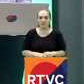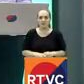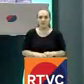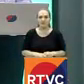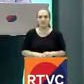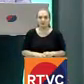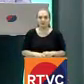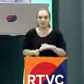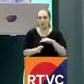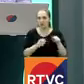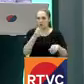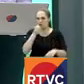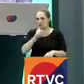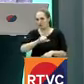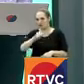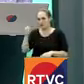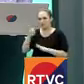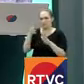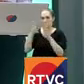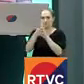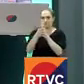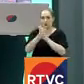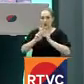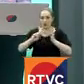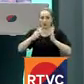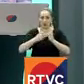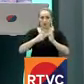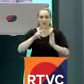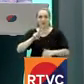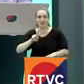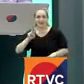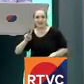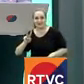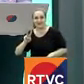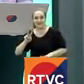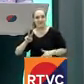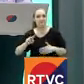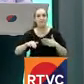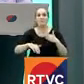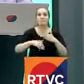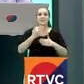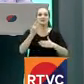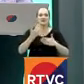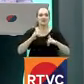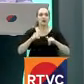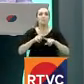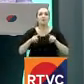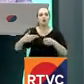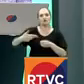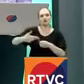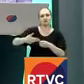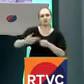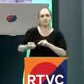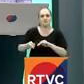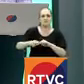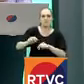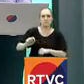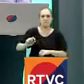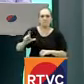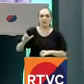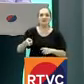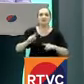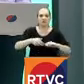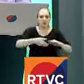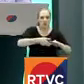Y en otras noticias, el 2022 inició con aumento en el precio de los combustibles, tarifas de patios, grúas